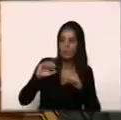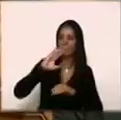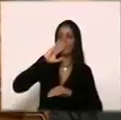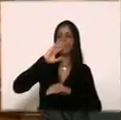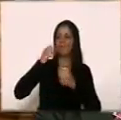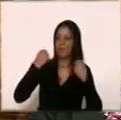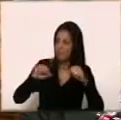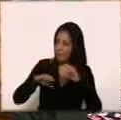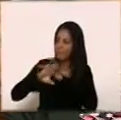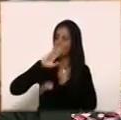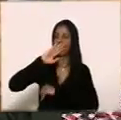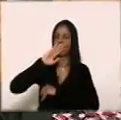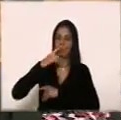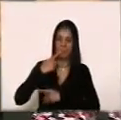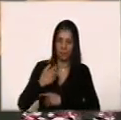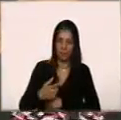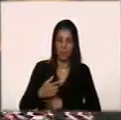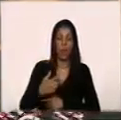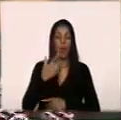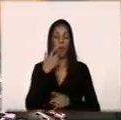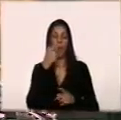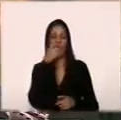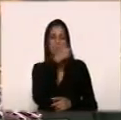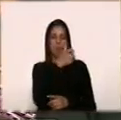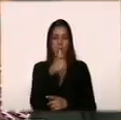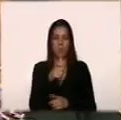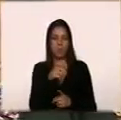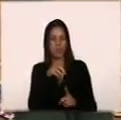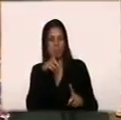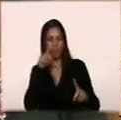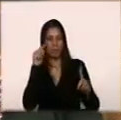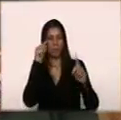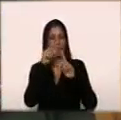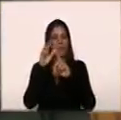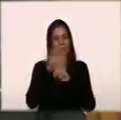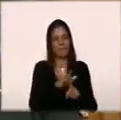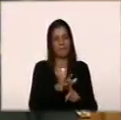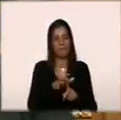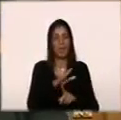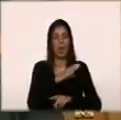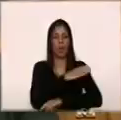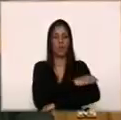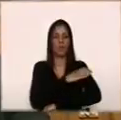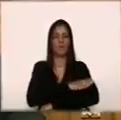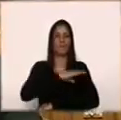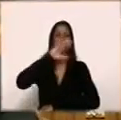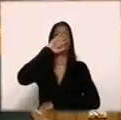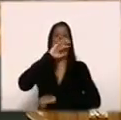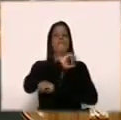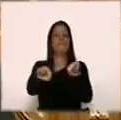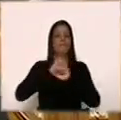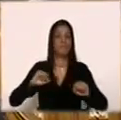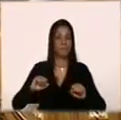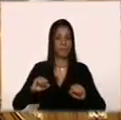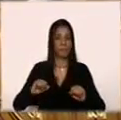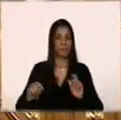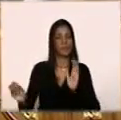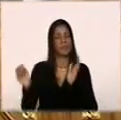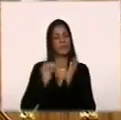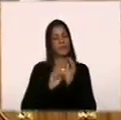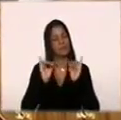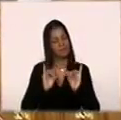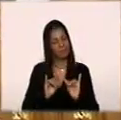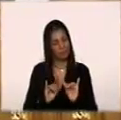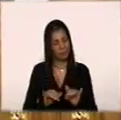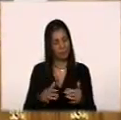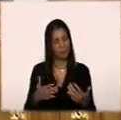hacer someter al pueblo venezolano y no pudo. Ha sido reiterada la